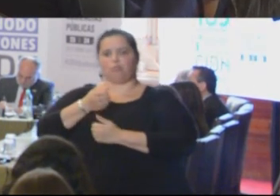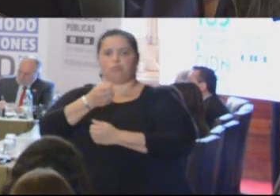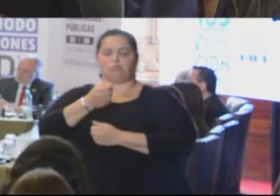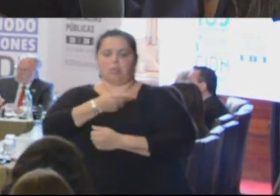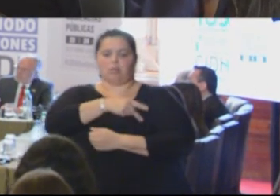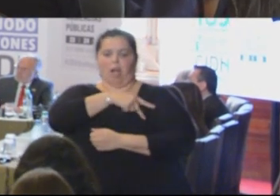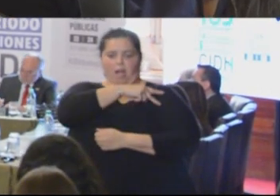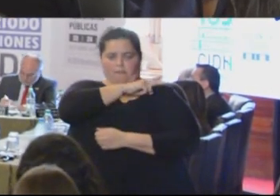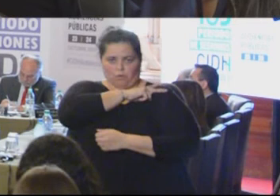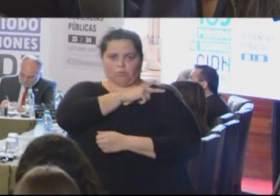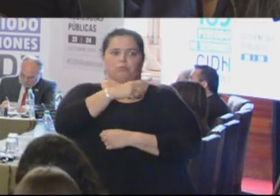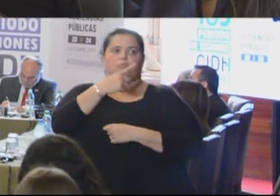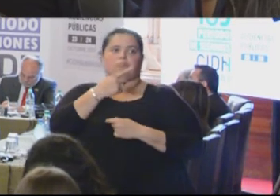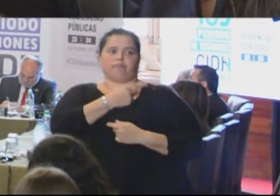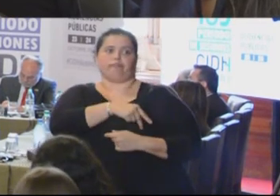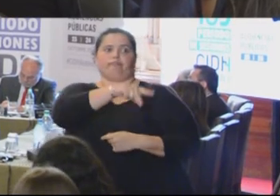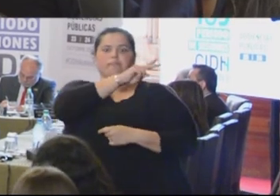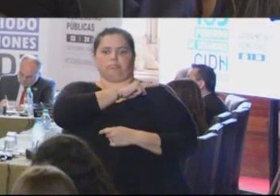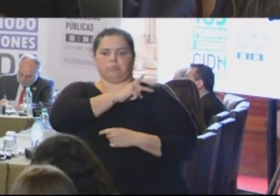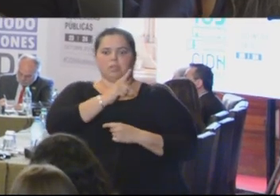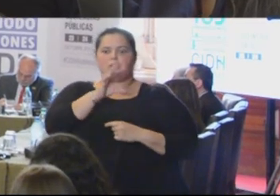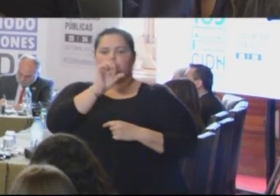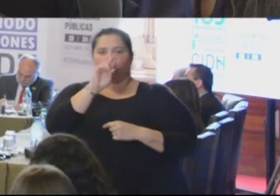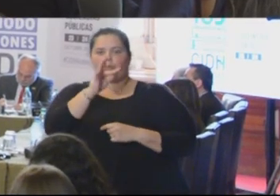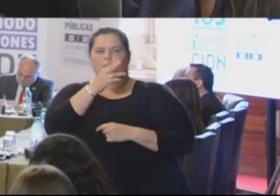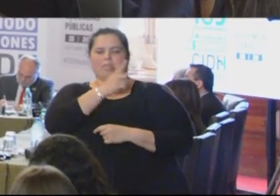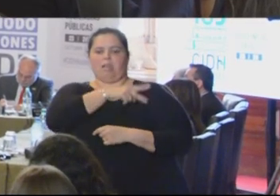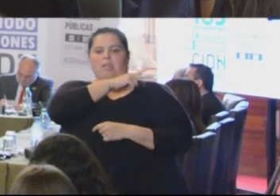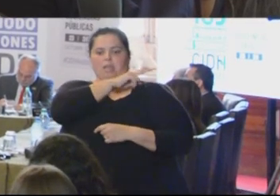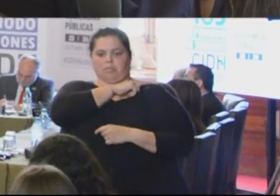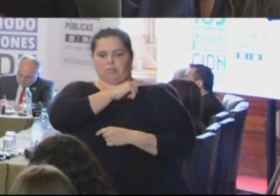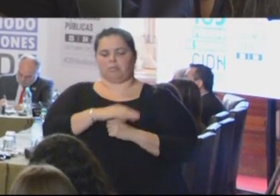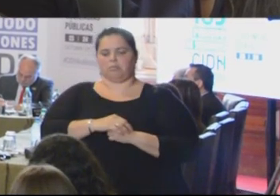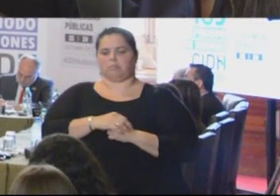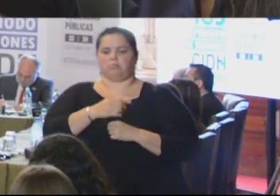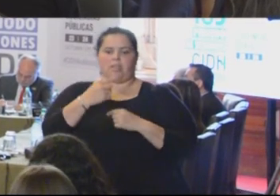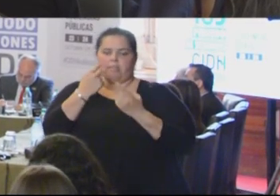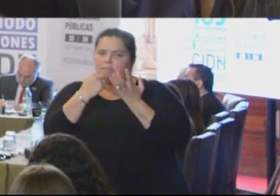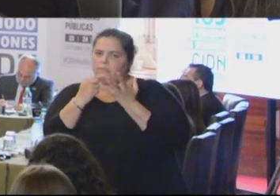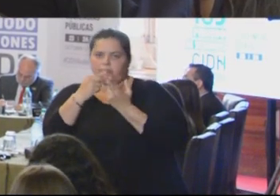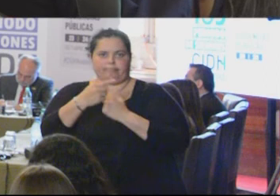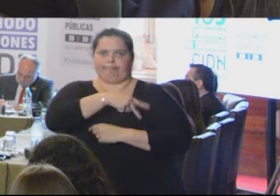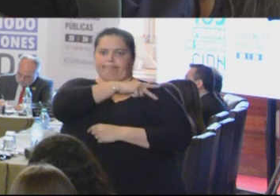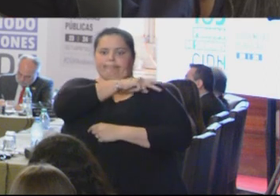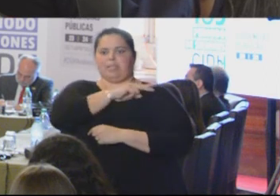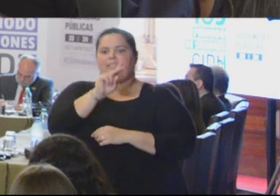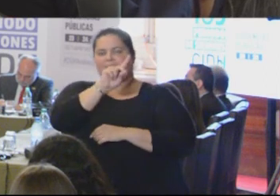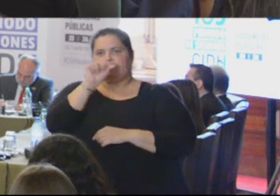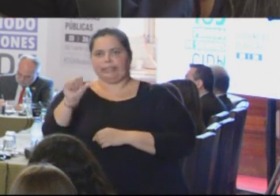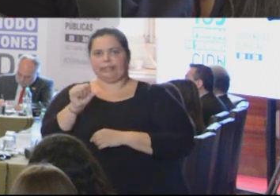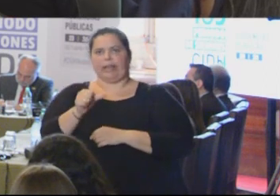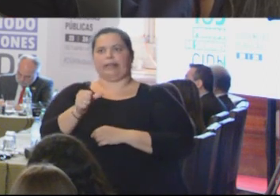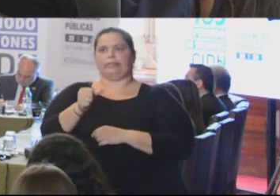sargentos 34 a subtenientes 51 a tenientes 16 a capitanes